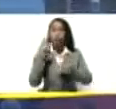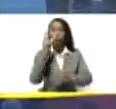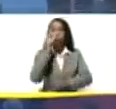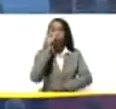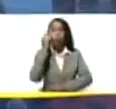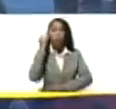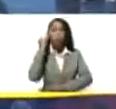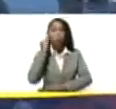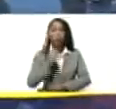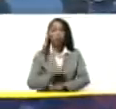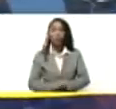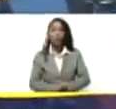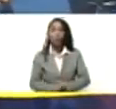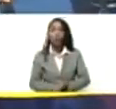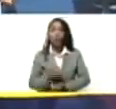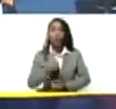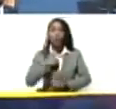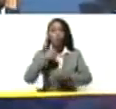amigo